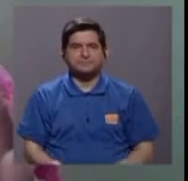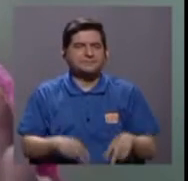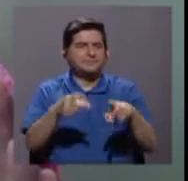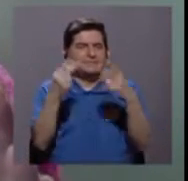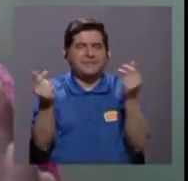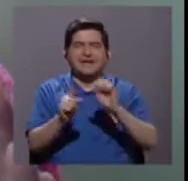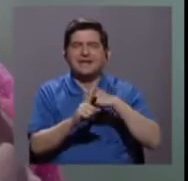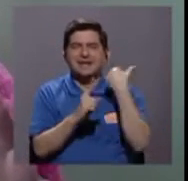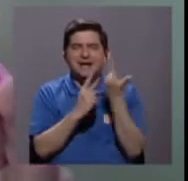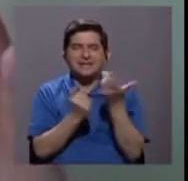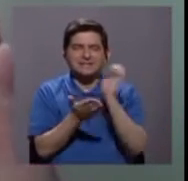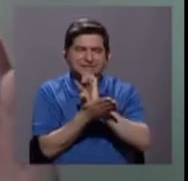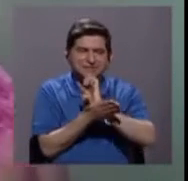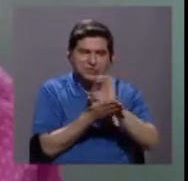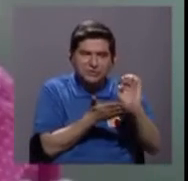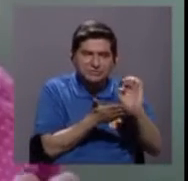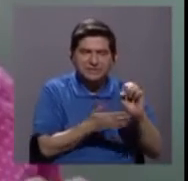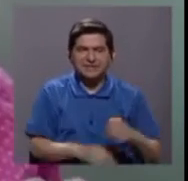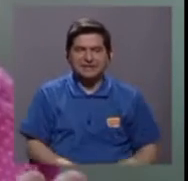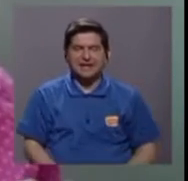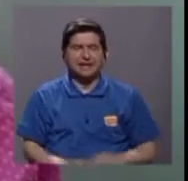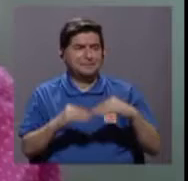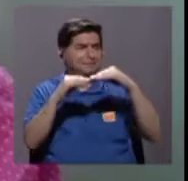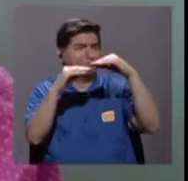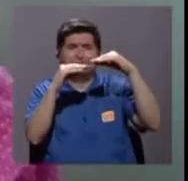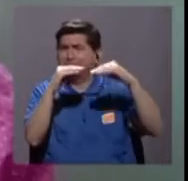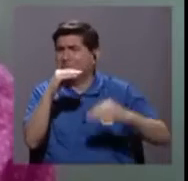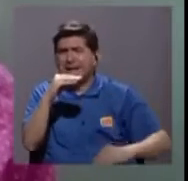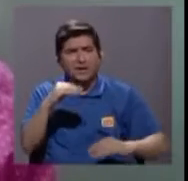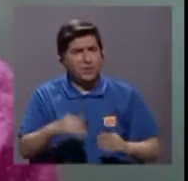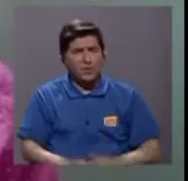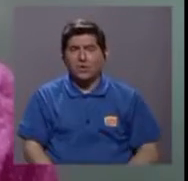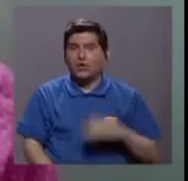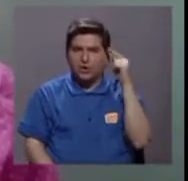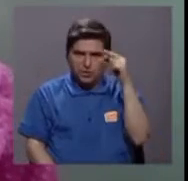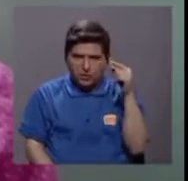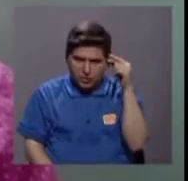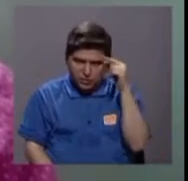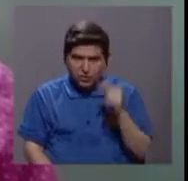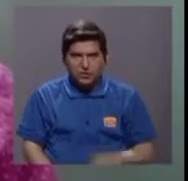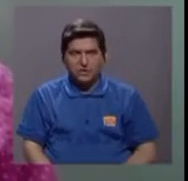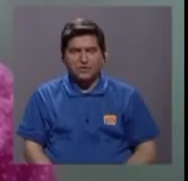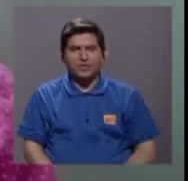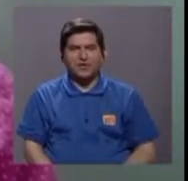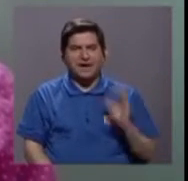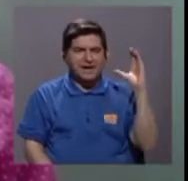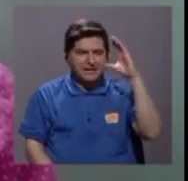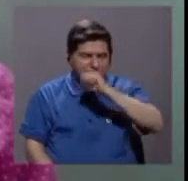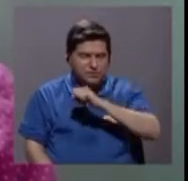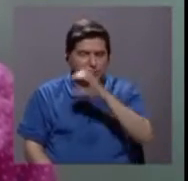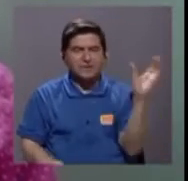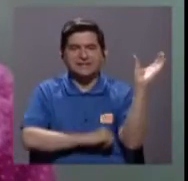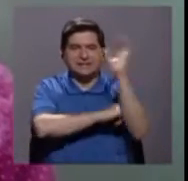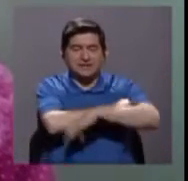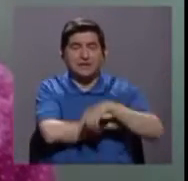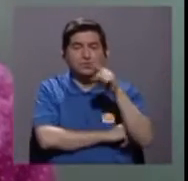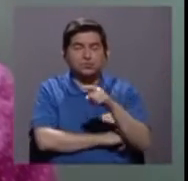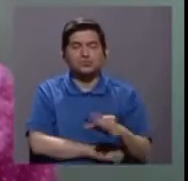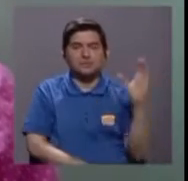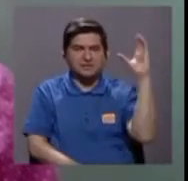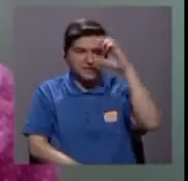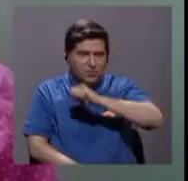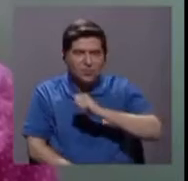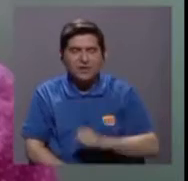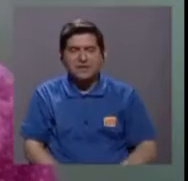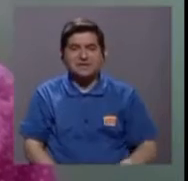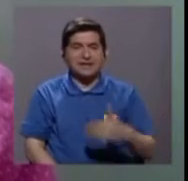de prevenir es muchísimo menor, por supuesto, que el de detectar y sancionar, porque aunque usted detecte, sancione y